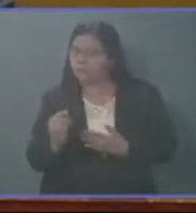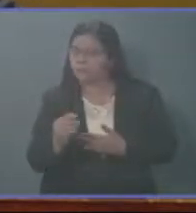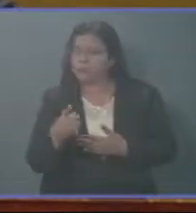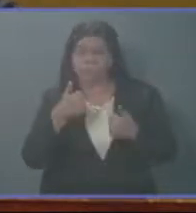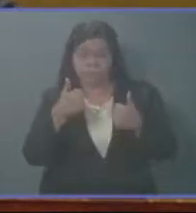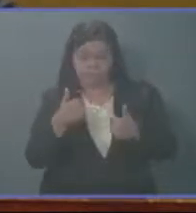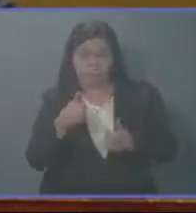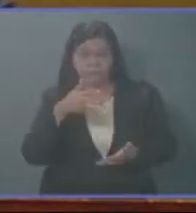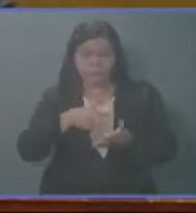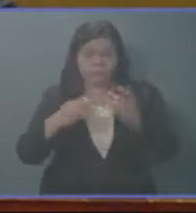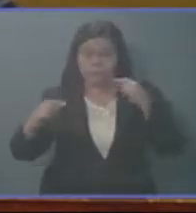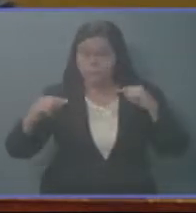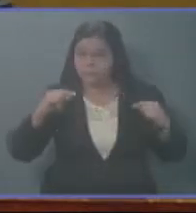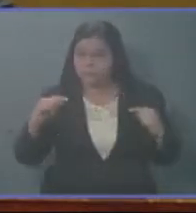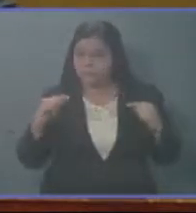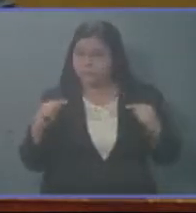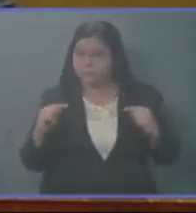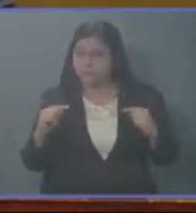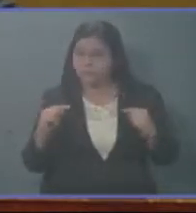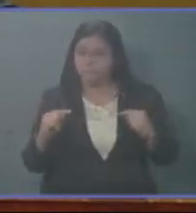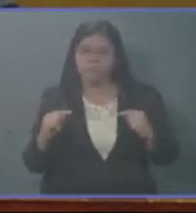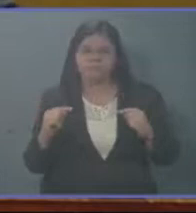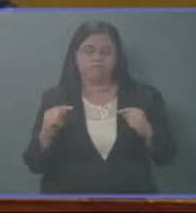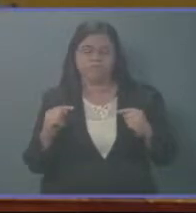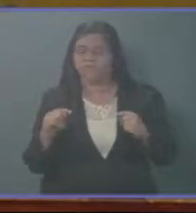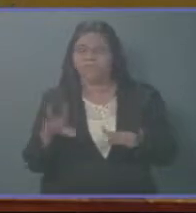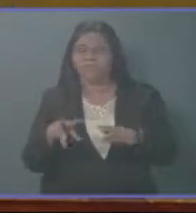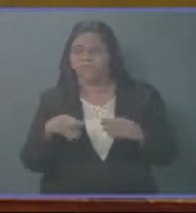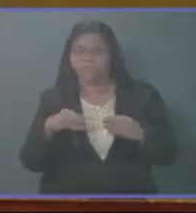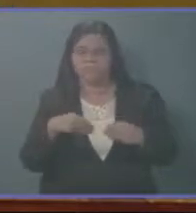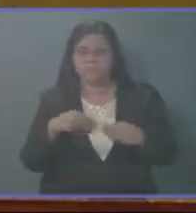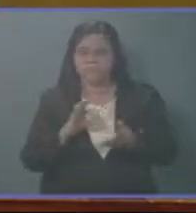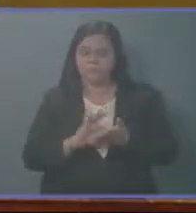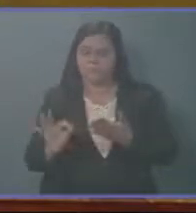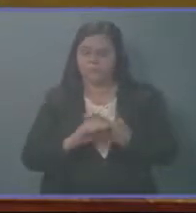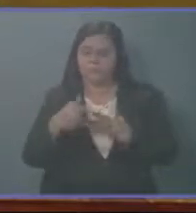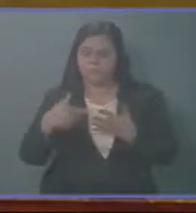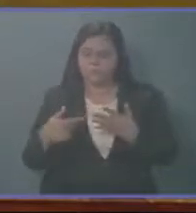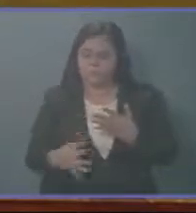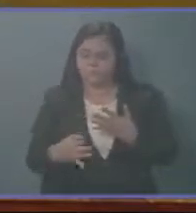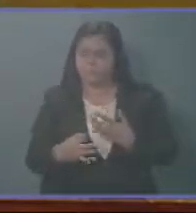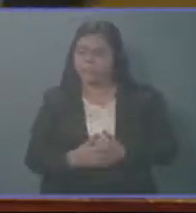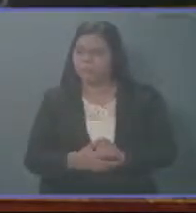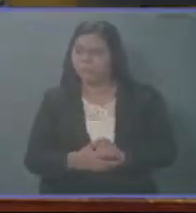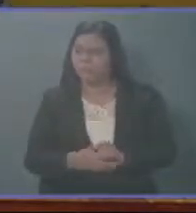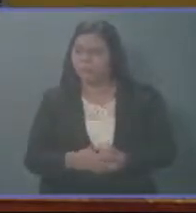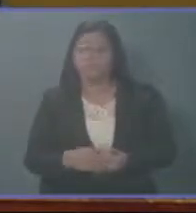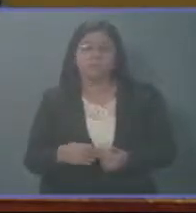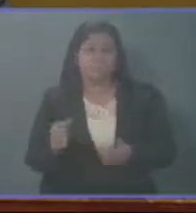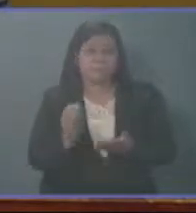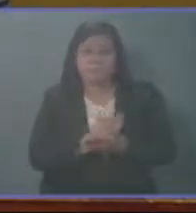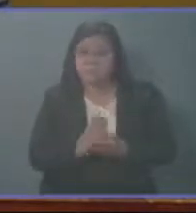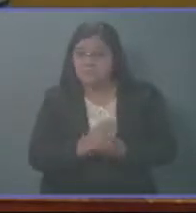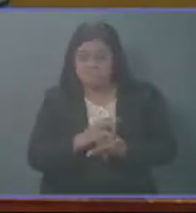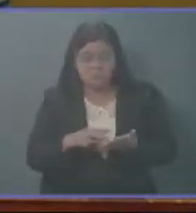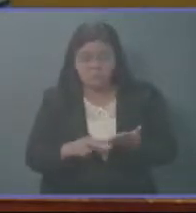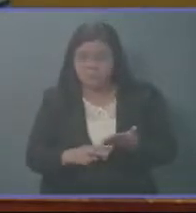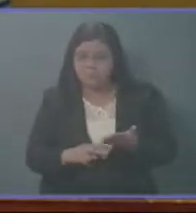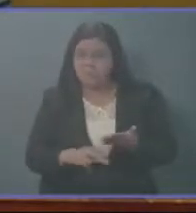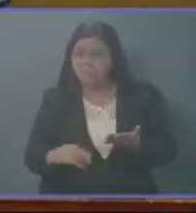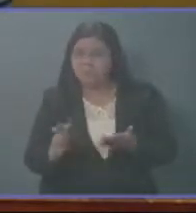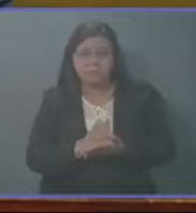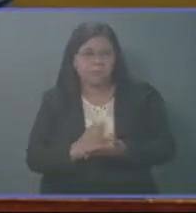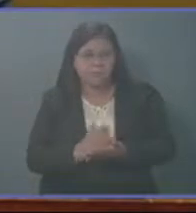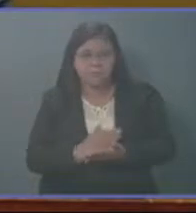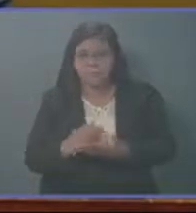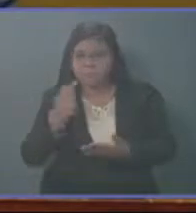democracia rechazar un proyecto de ley sin tan siquiera haberlo leído, sin tan